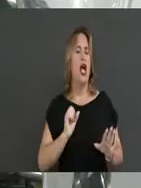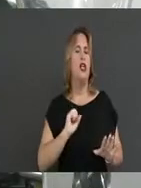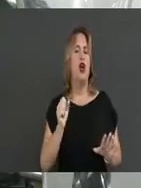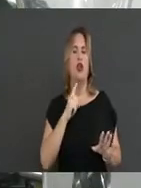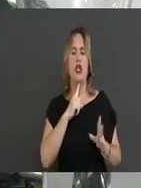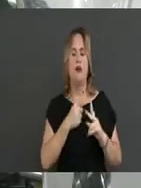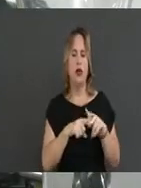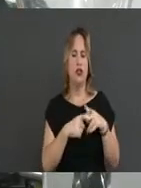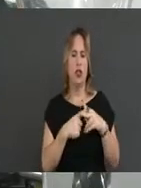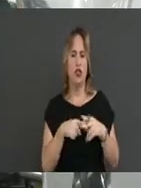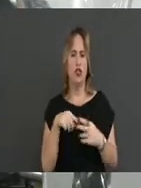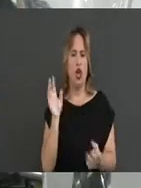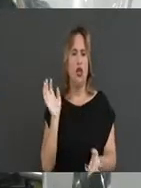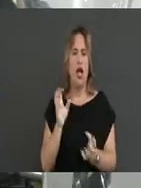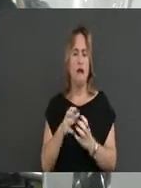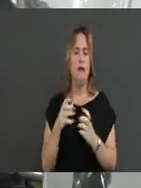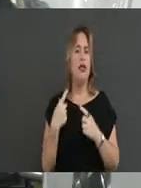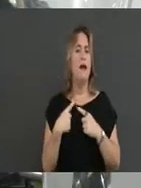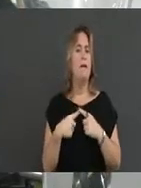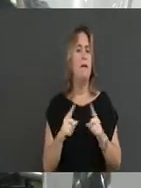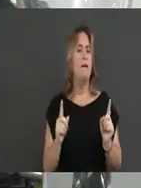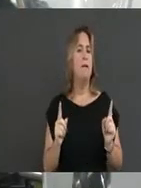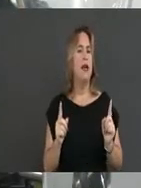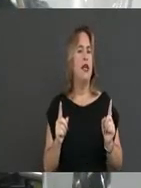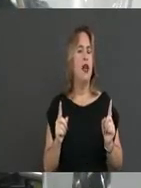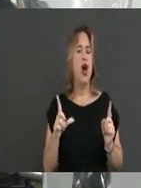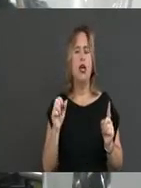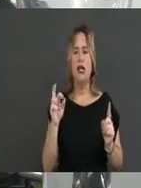recuperar Caimanes, pero